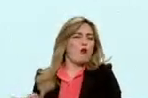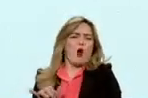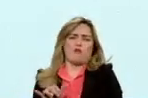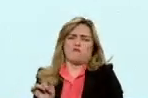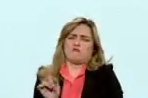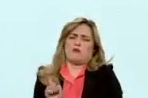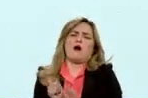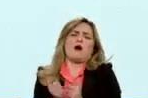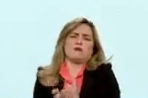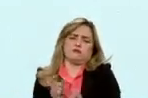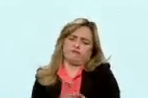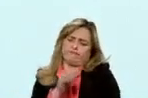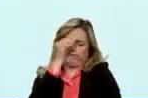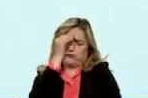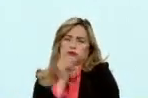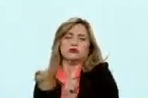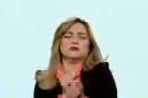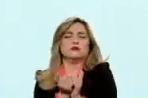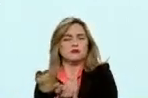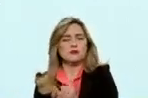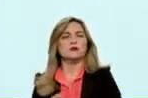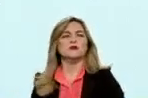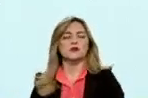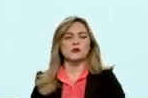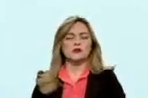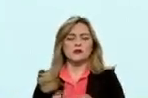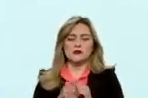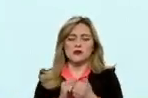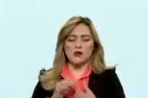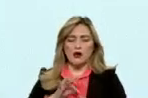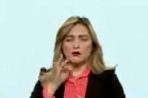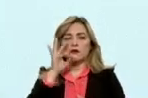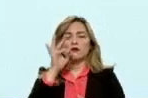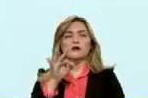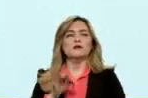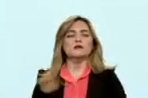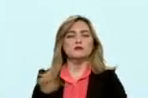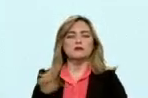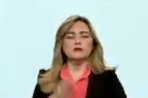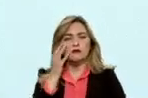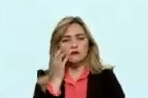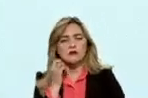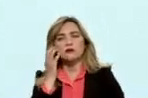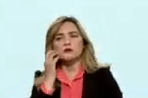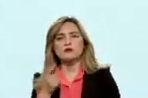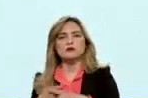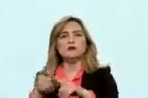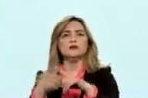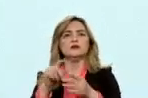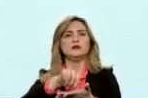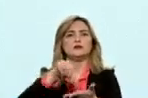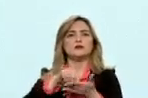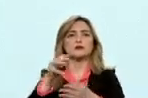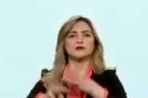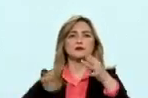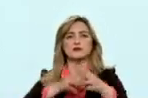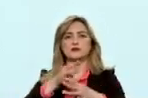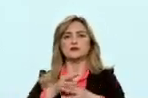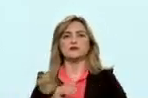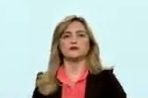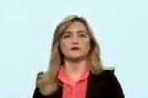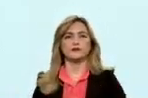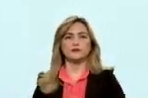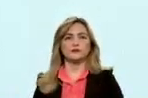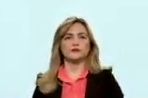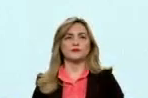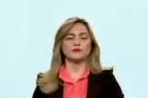decir, algo debemos haber aprendido de esta crisis. Y vuelvo y repito, experiencias de otras ciudades del mundo que efectivamente están